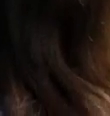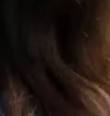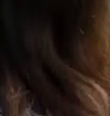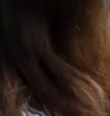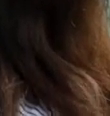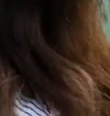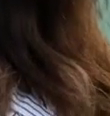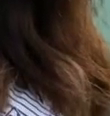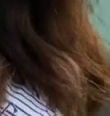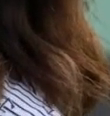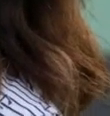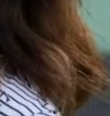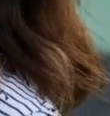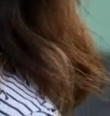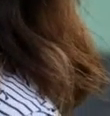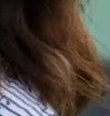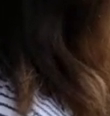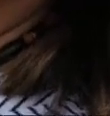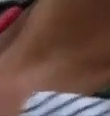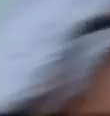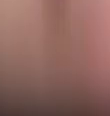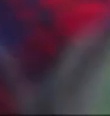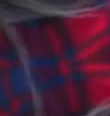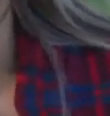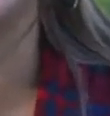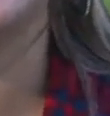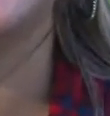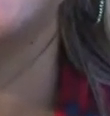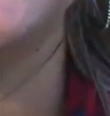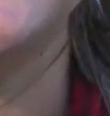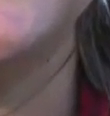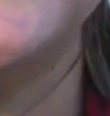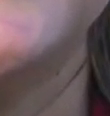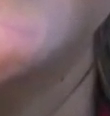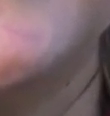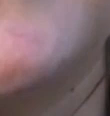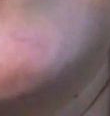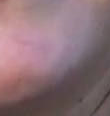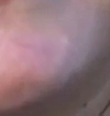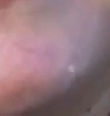jefa de gobierno de la Ciudad de México.